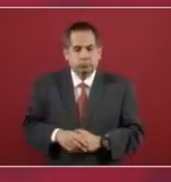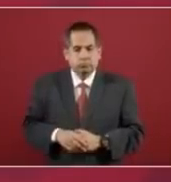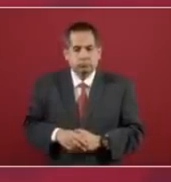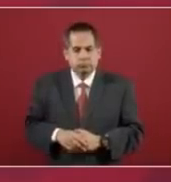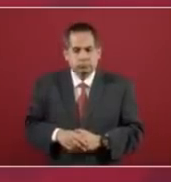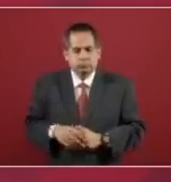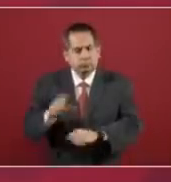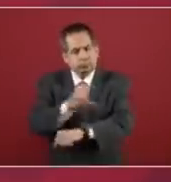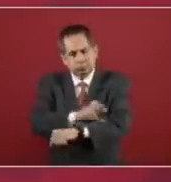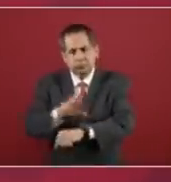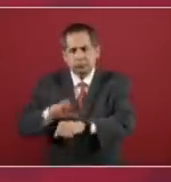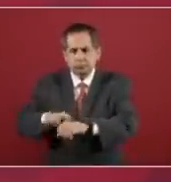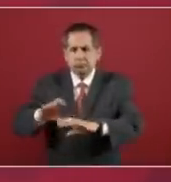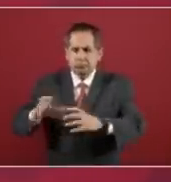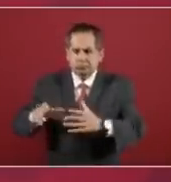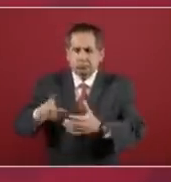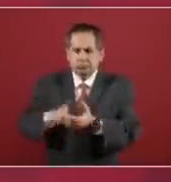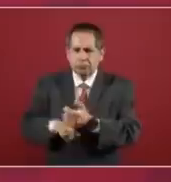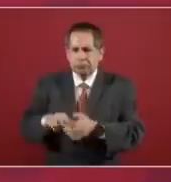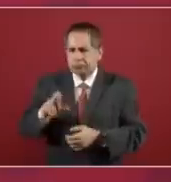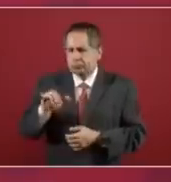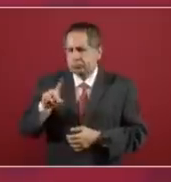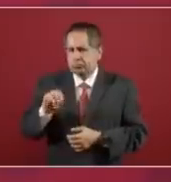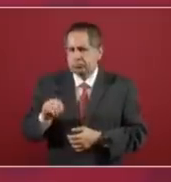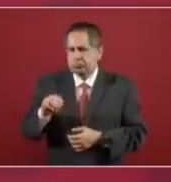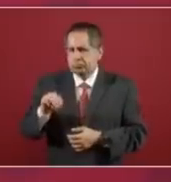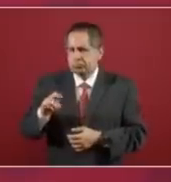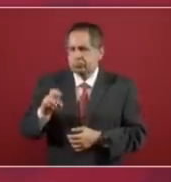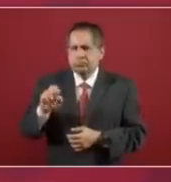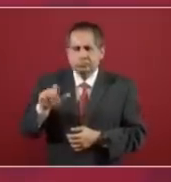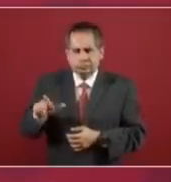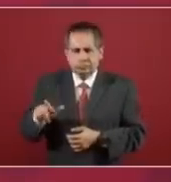coordinador ricardo monreal